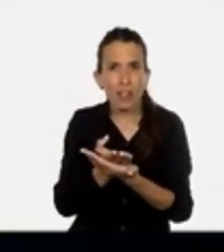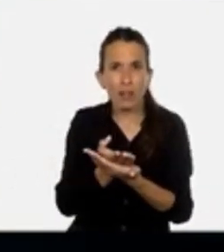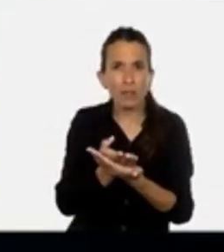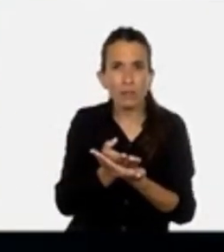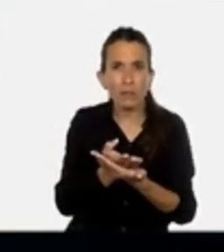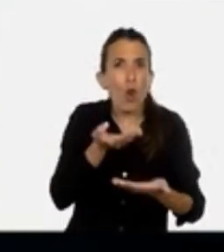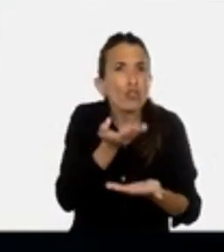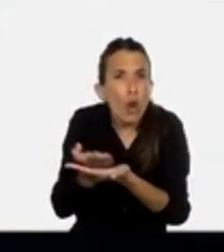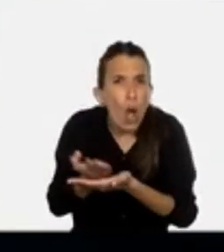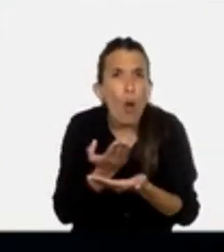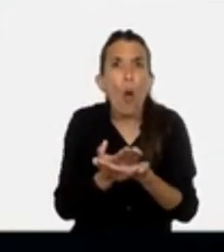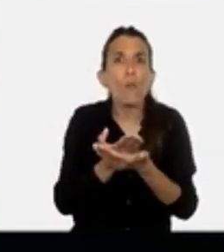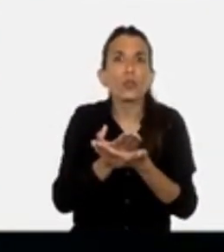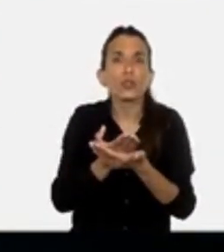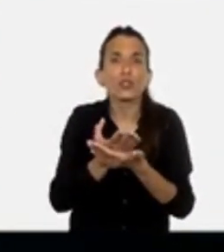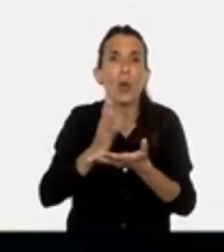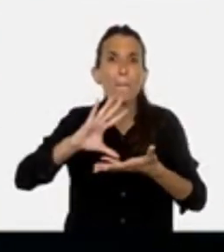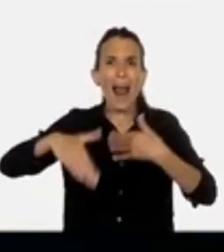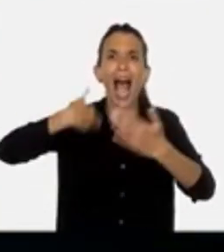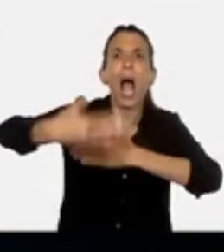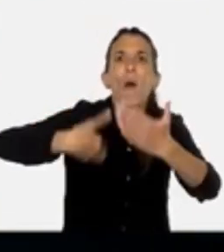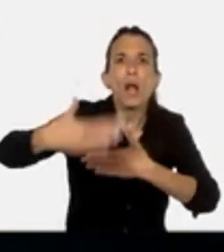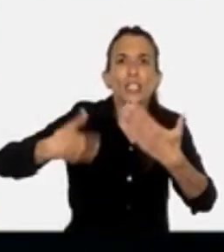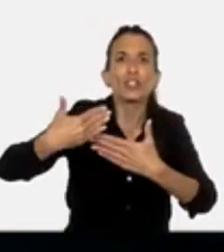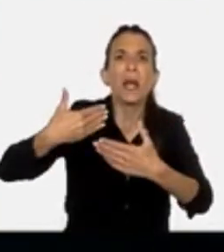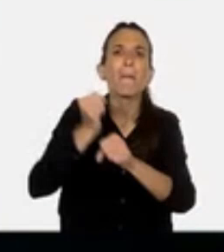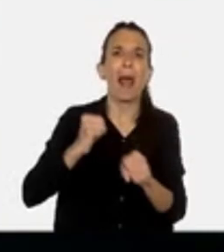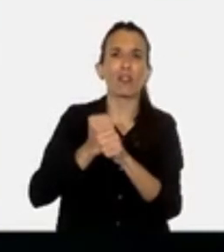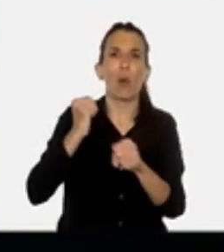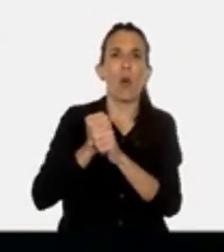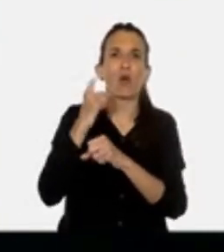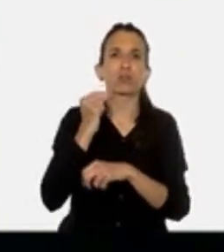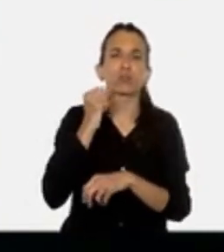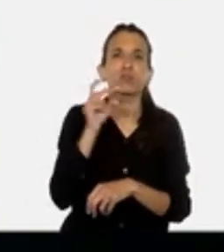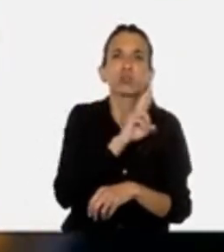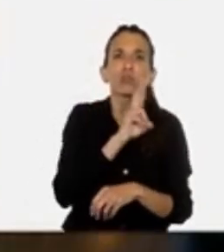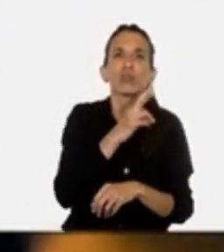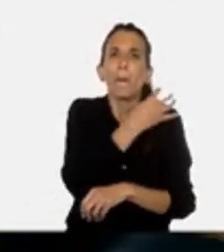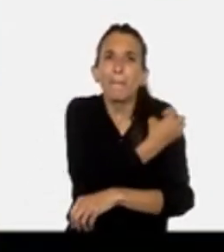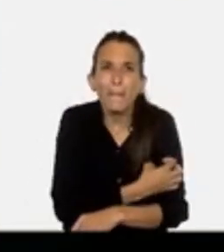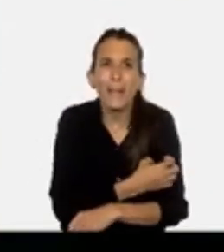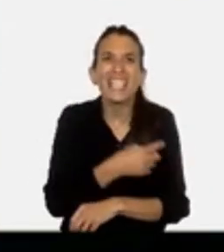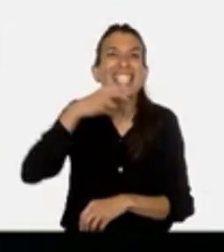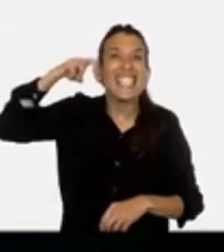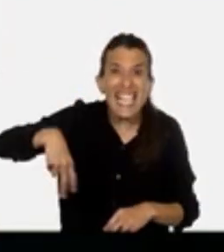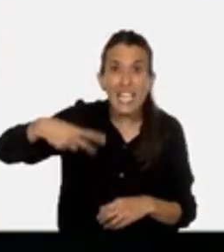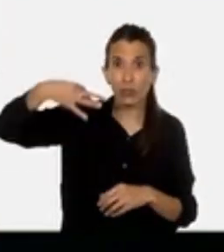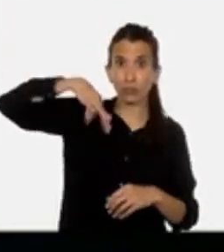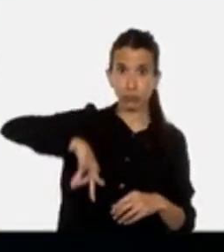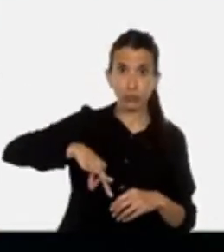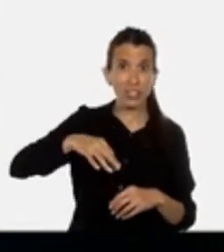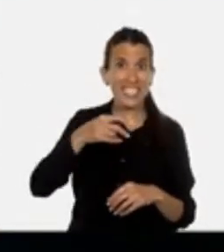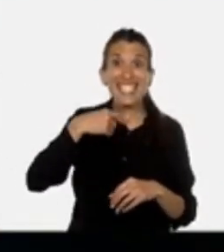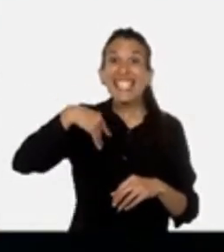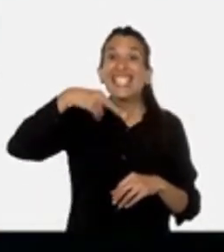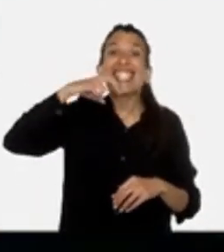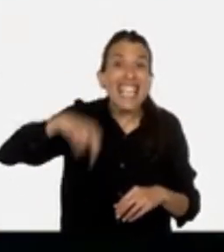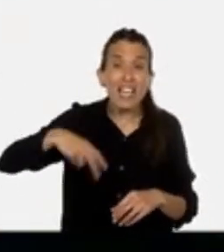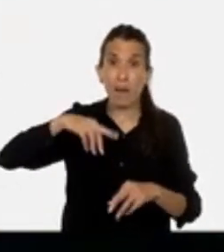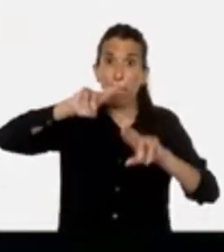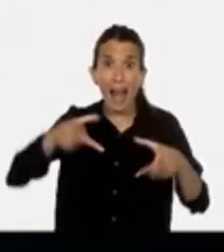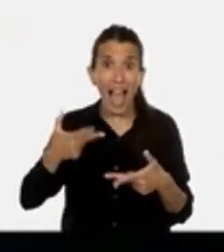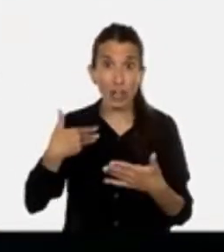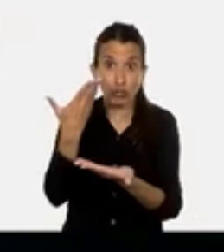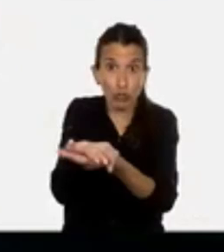una salida avanzada para el pueblo trabajador pobre si se aplicarán estas medidas que nosotros estamos planteando